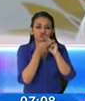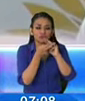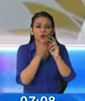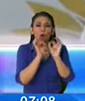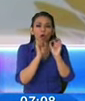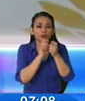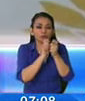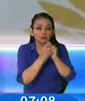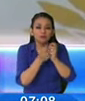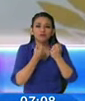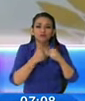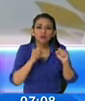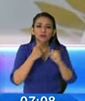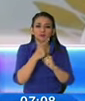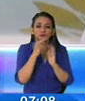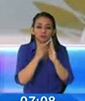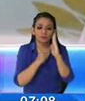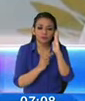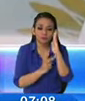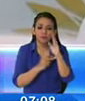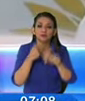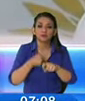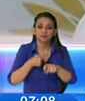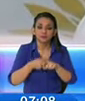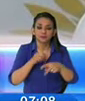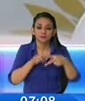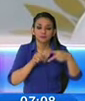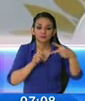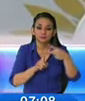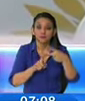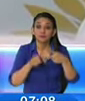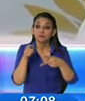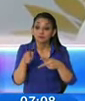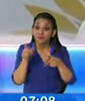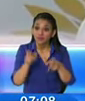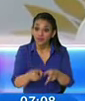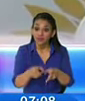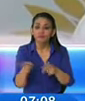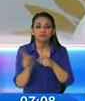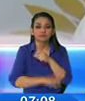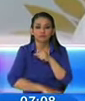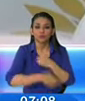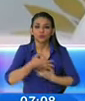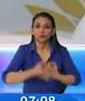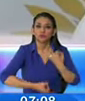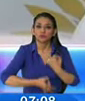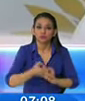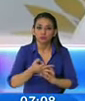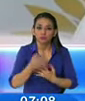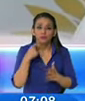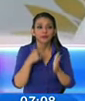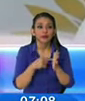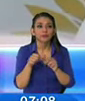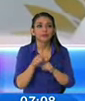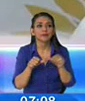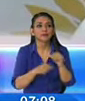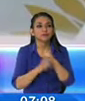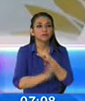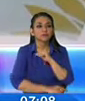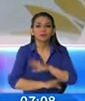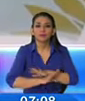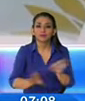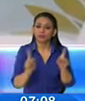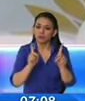finalidad de dos cosas específicas. Uno, los casos específicos tienen que judicializarse. No tiene que haber una cultura de impunidad. Y en lo